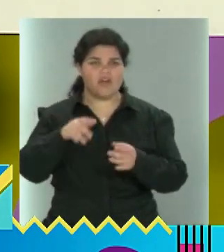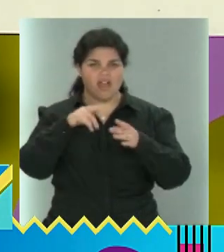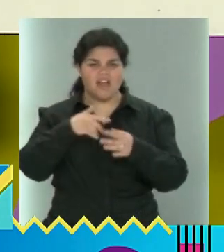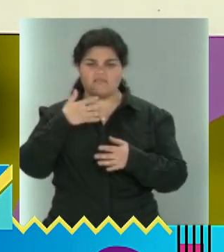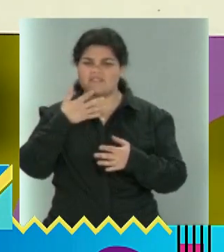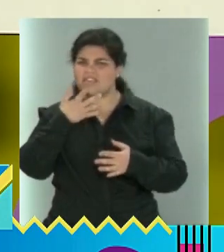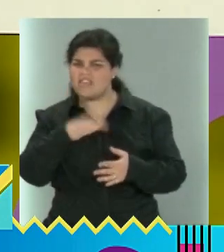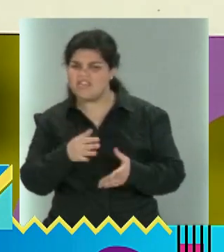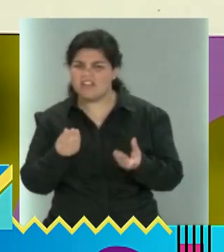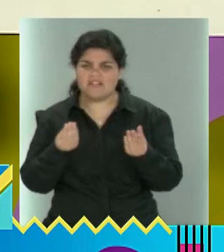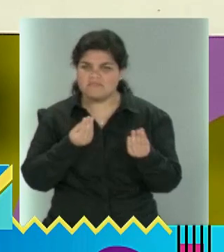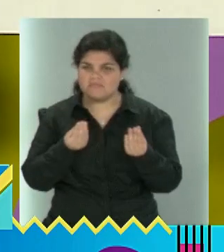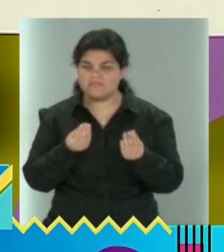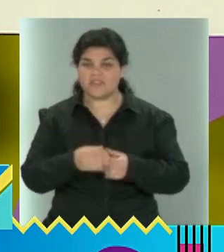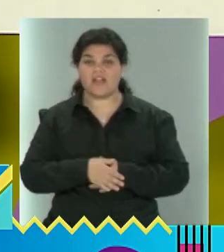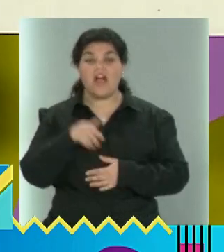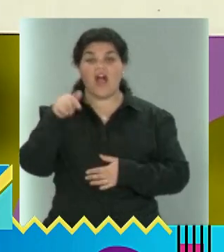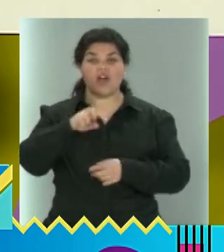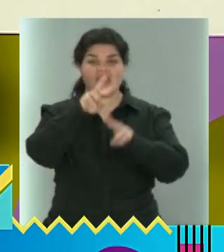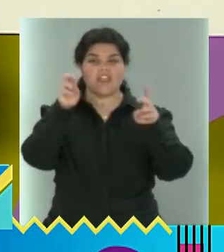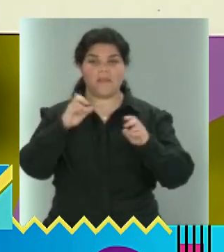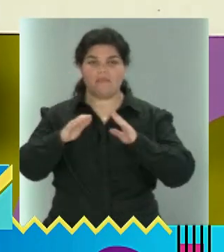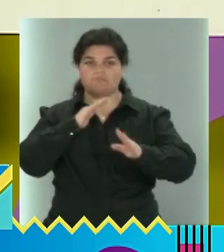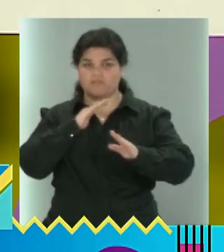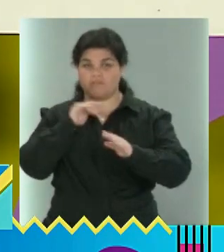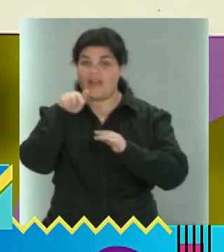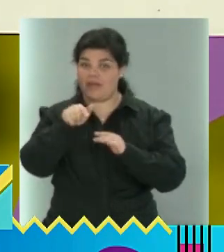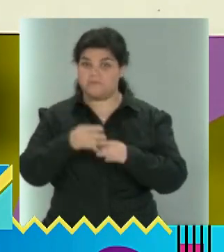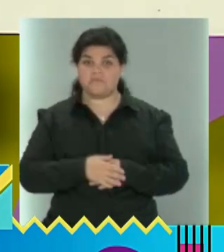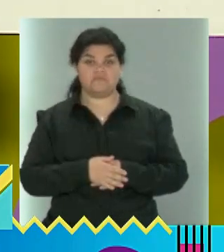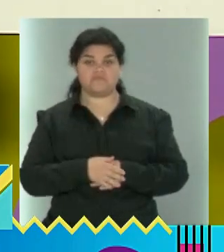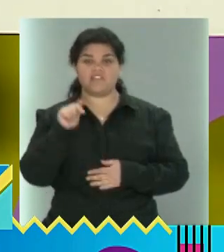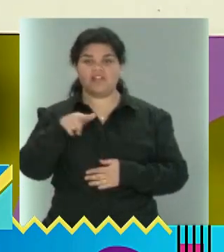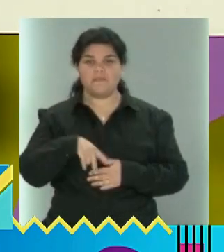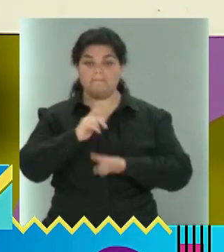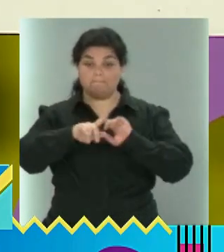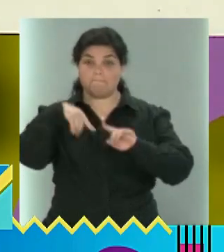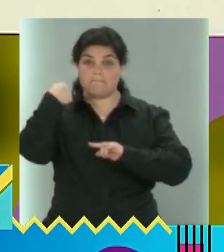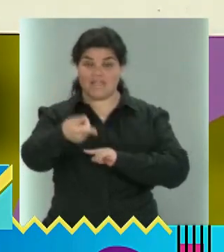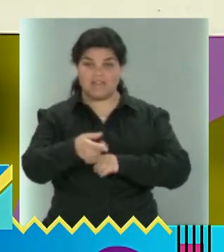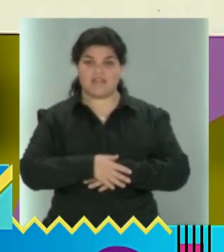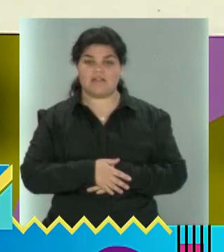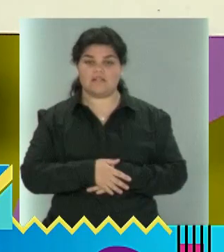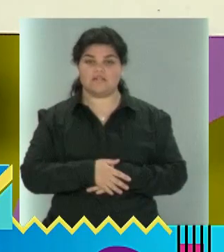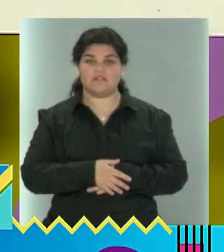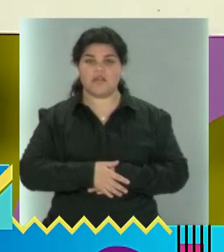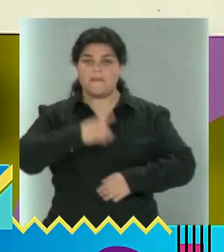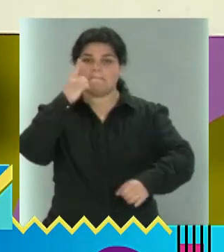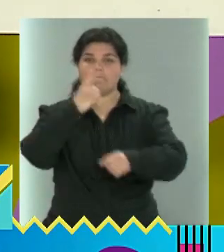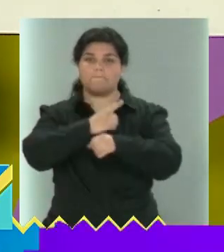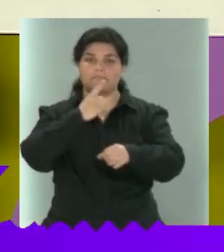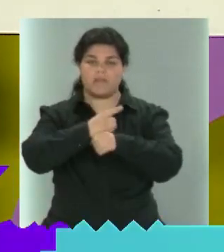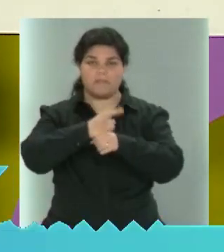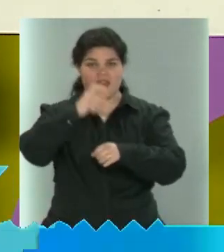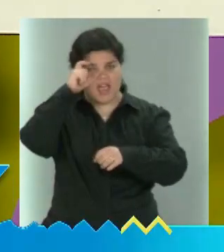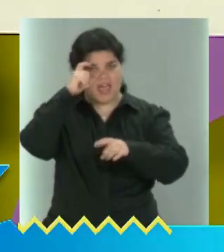poco más. Y en este caso vamos a hablar de las artes marciales. La excusa es que mañana se va a realizar la primera expo de artes marciales